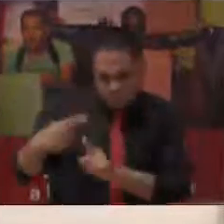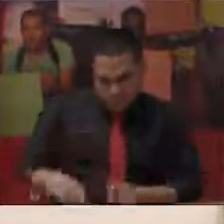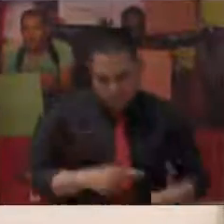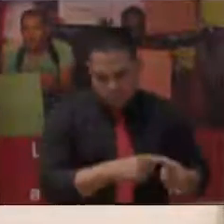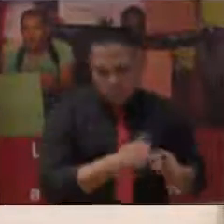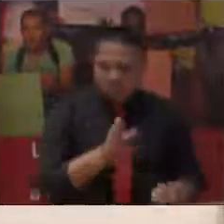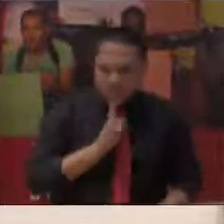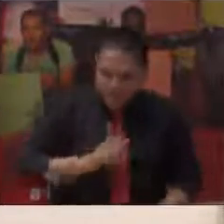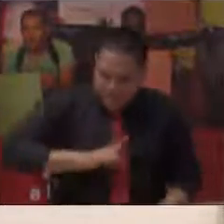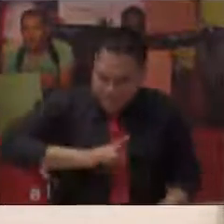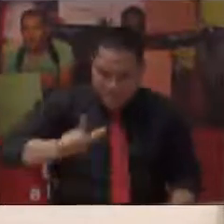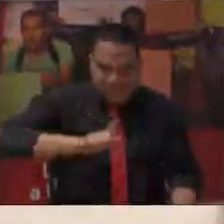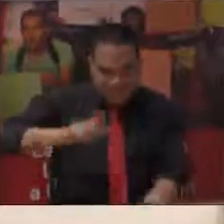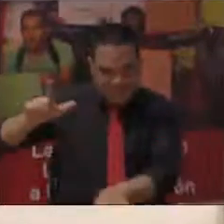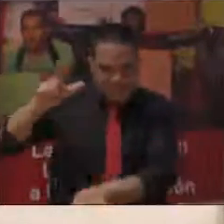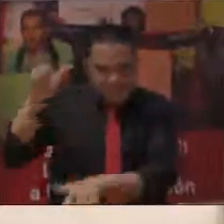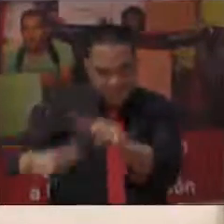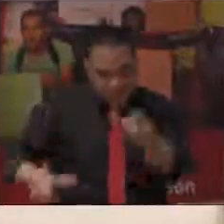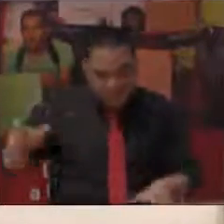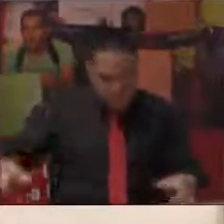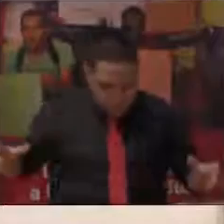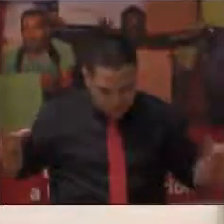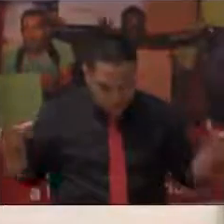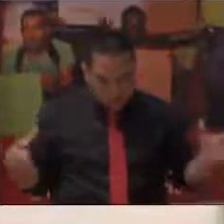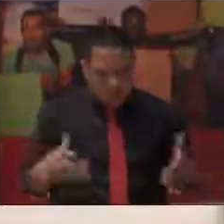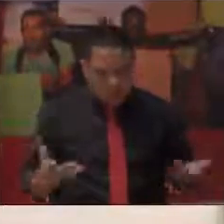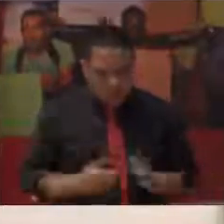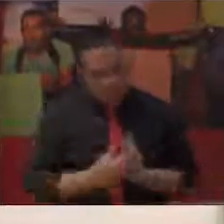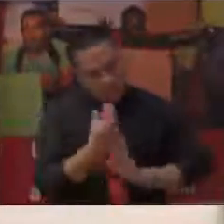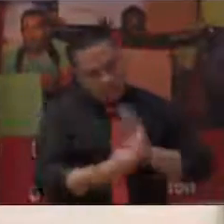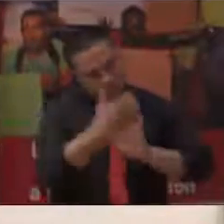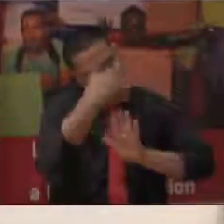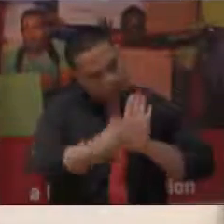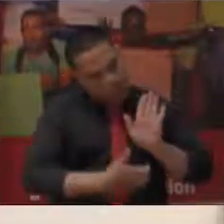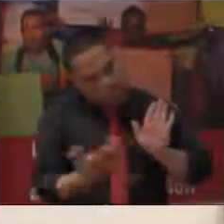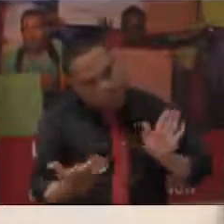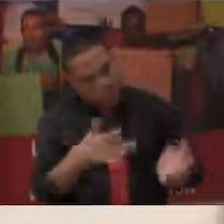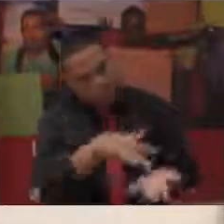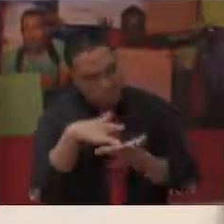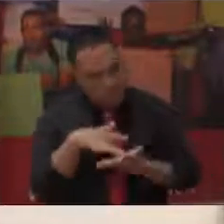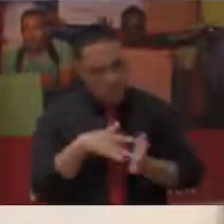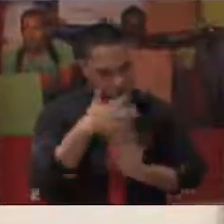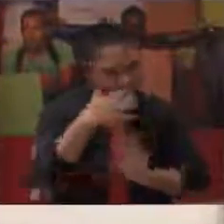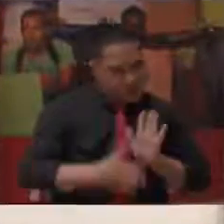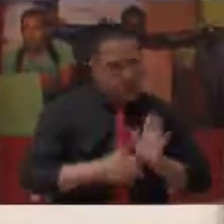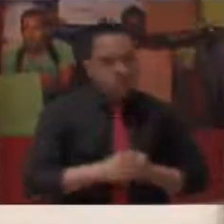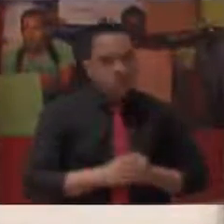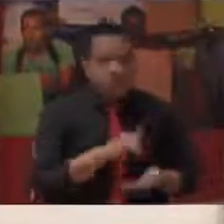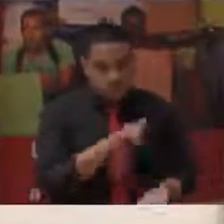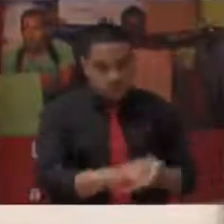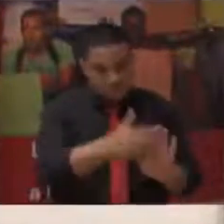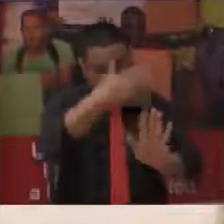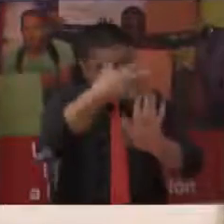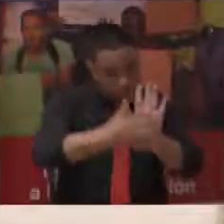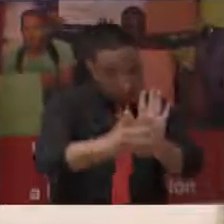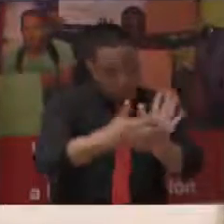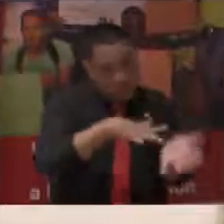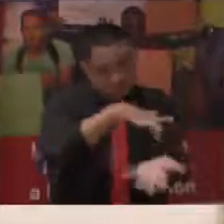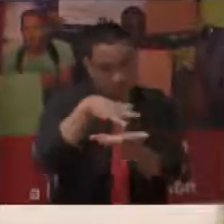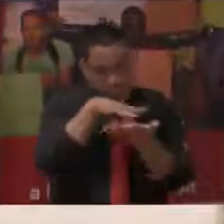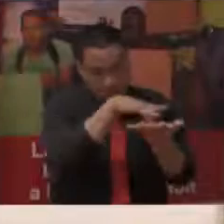diferentes líderes, con diferentes personas y en conjunto hacemos un diagnóstico participativo. Con base en ese diagnóstico